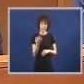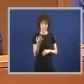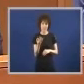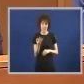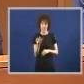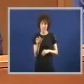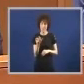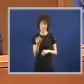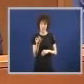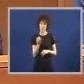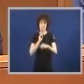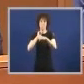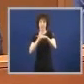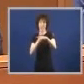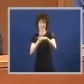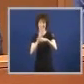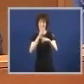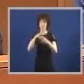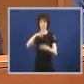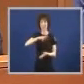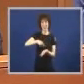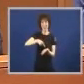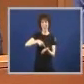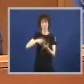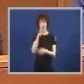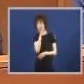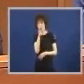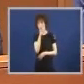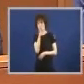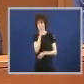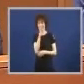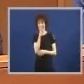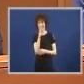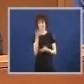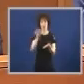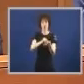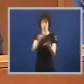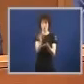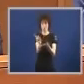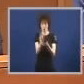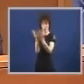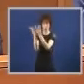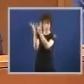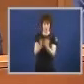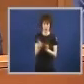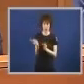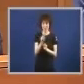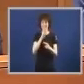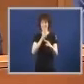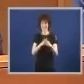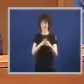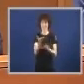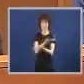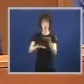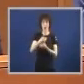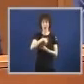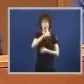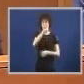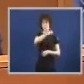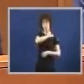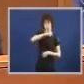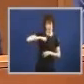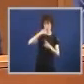sumar a débeda oculta que non se atopa computada aquí, que non conta, pero costa, que é a da colaboración público-privada tanto no